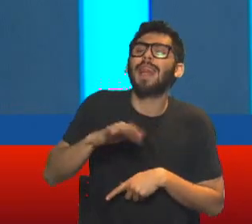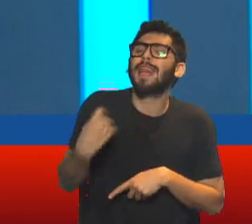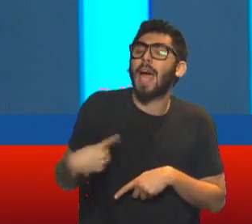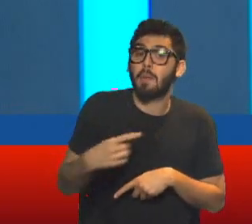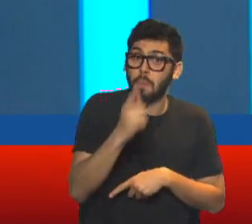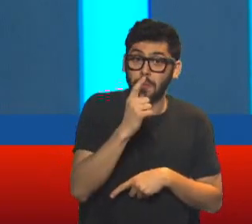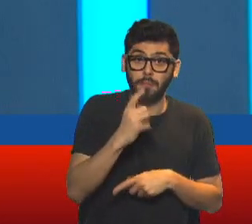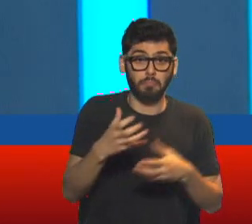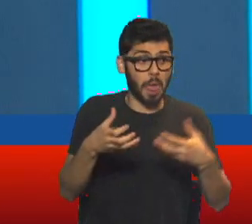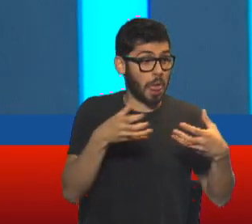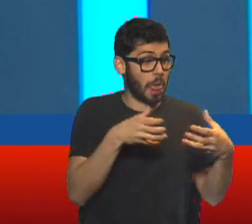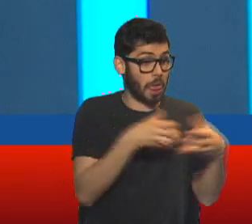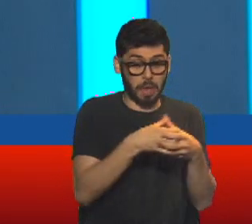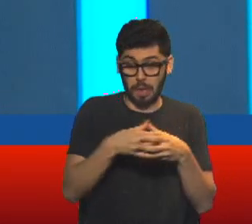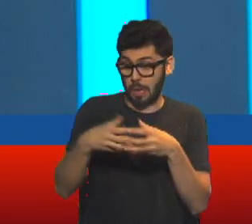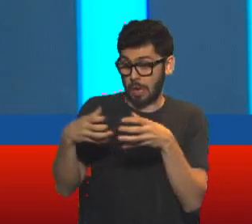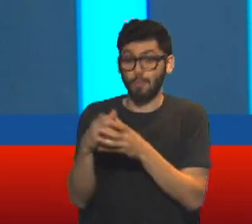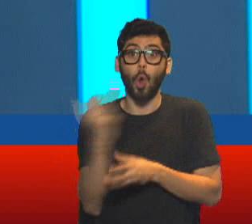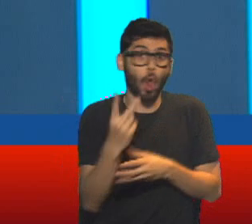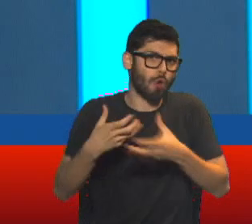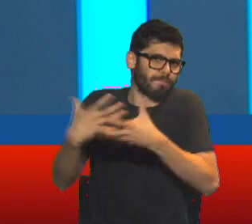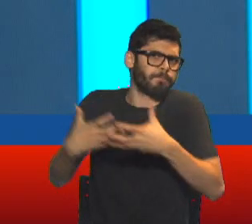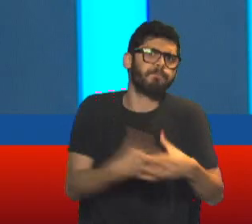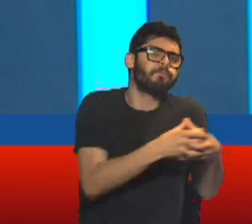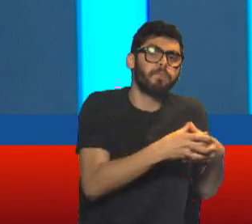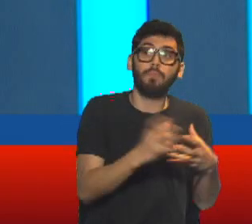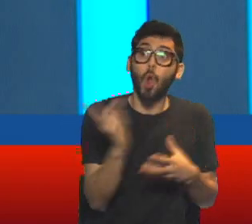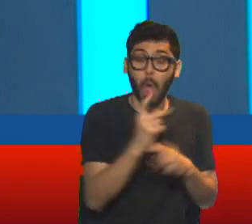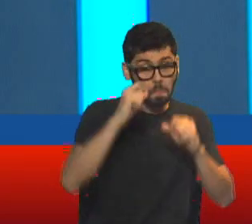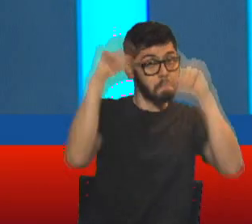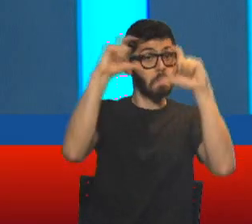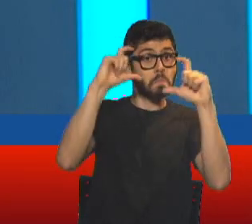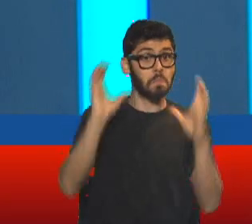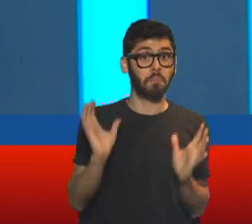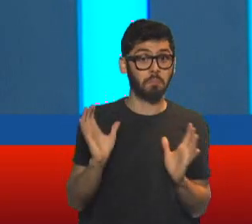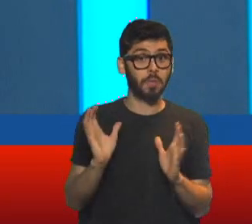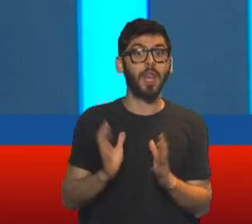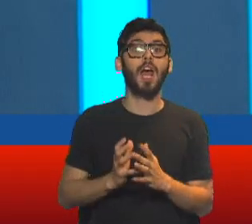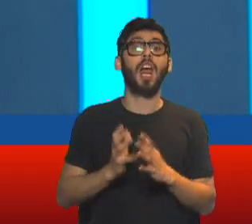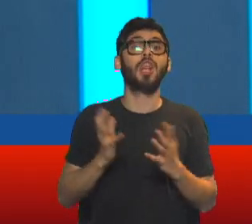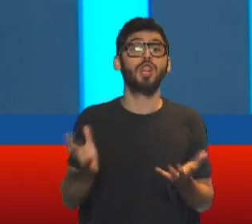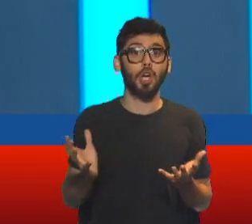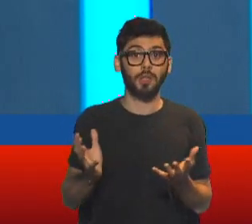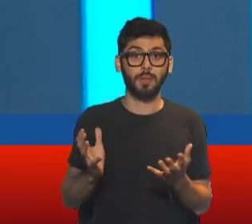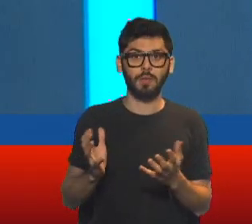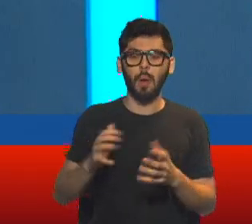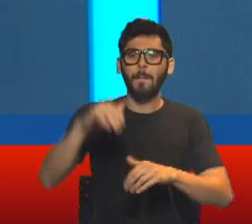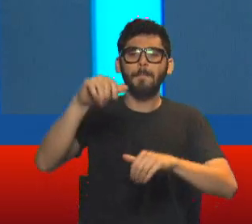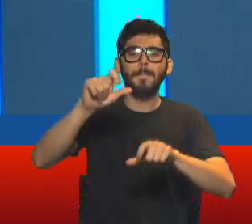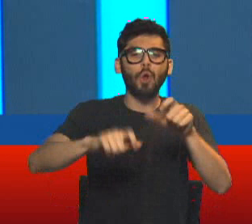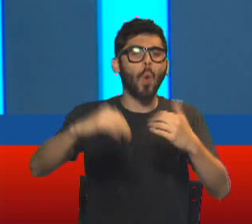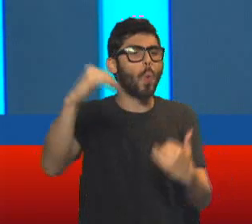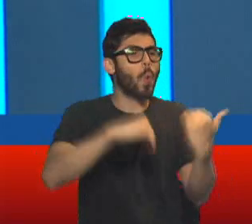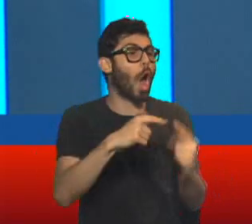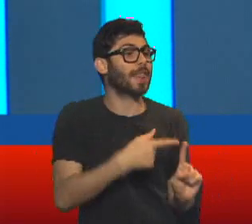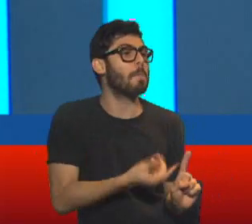muy bien qué pasó. O sea, hubo sorpresa de los dos lados. Con lo cual, creer que alguno puede interpretar literalmente qué votó la gente y por qué lo votó, a